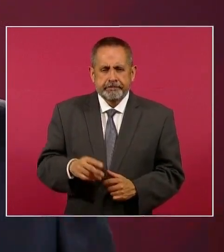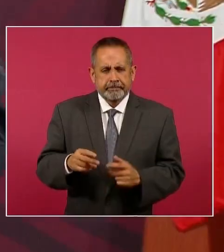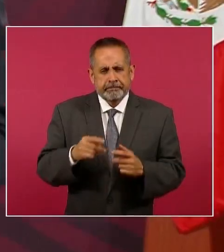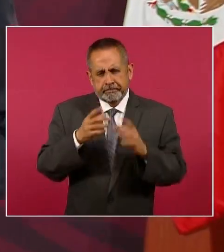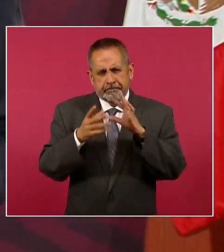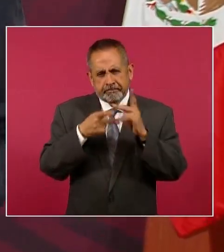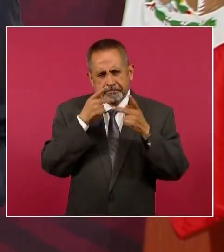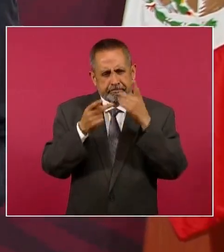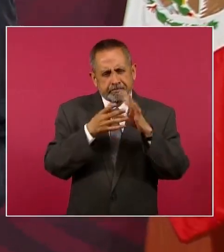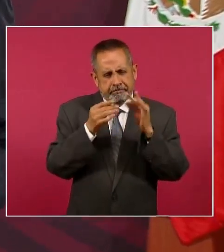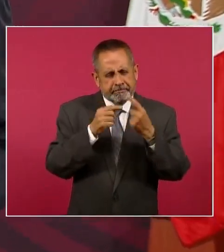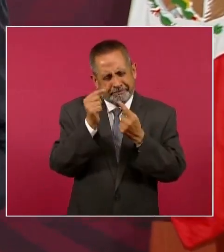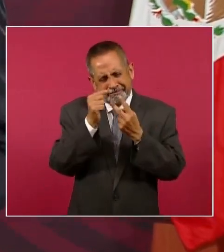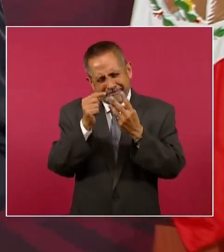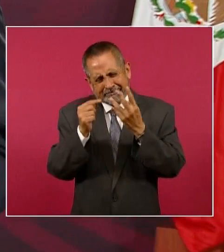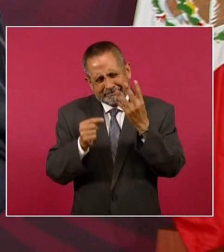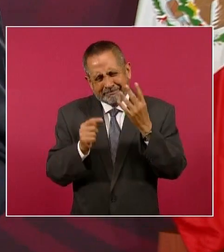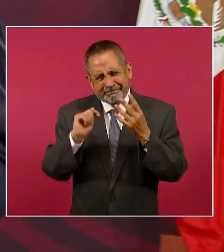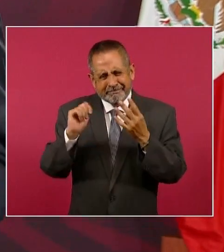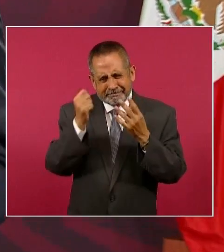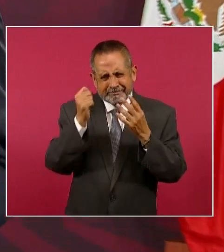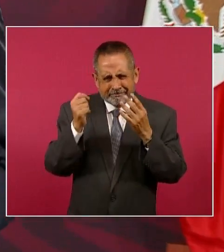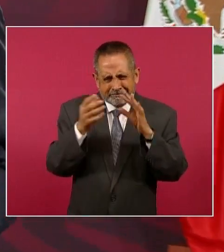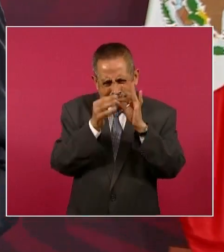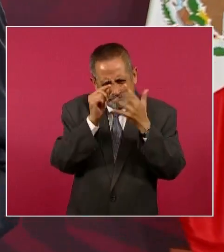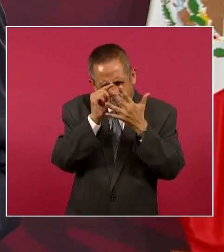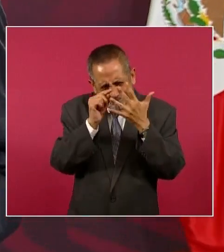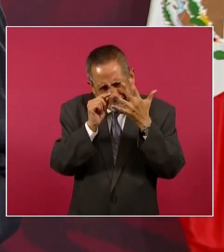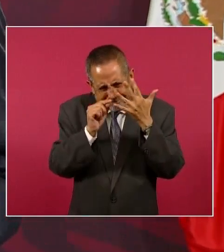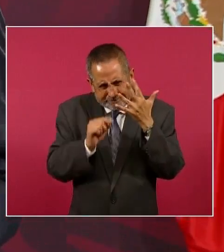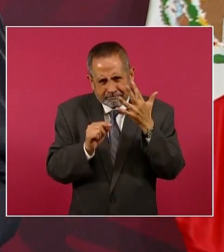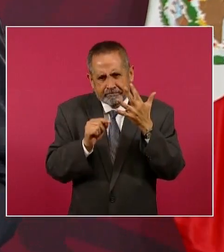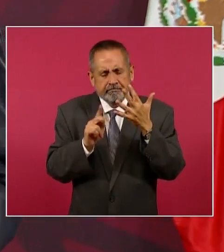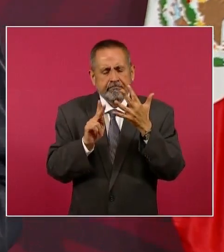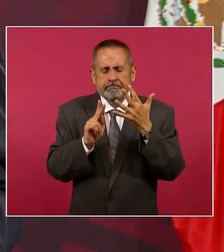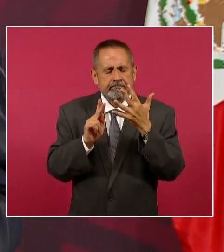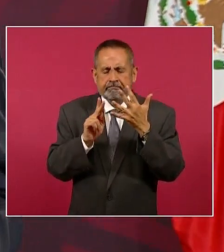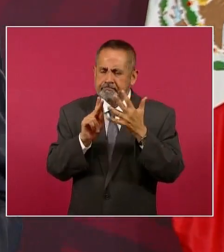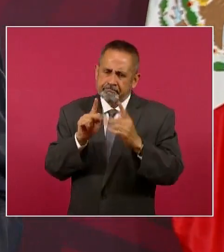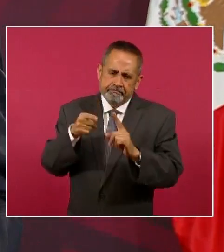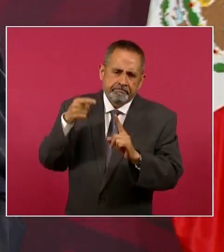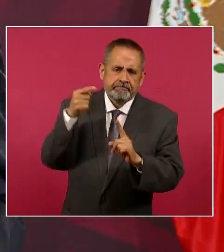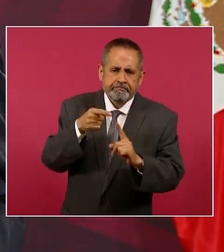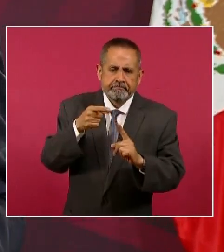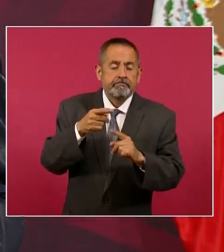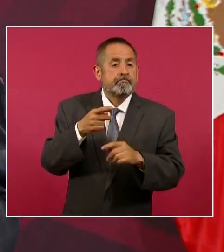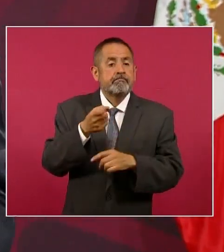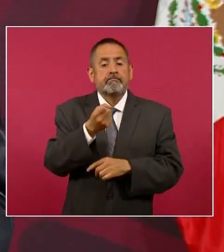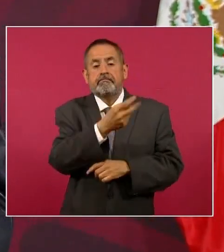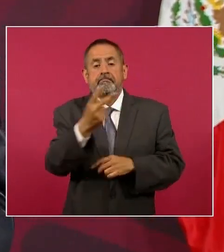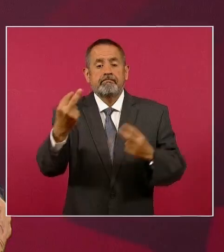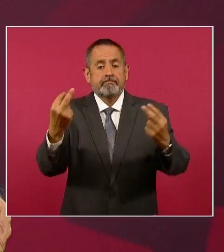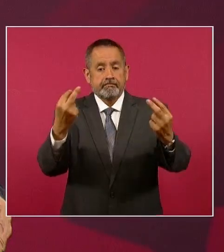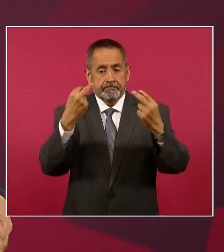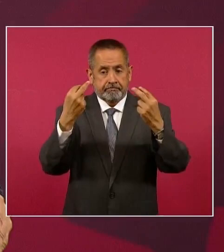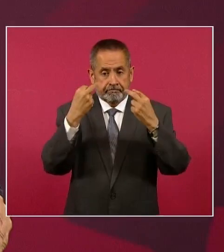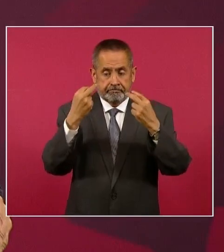elementos técnicos, pero a quienes nos están viendo,